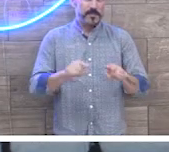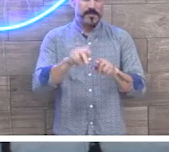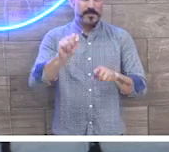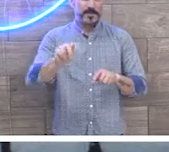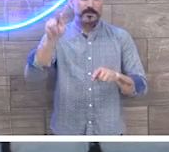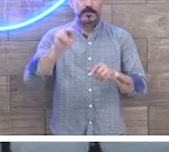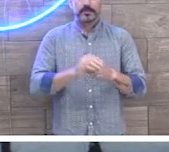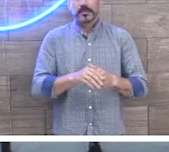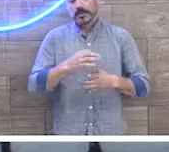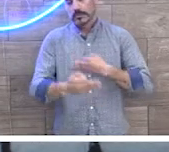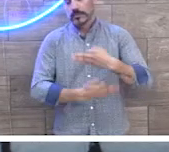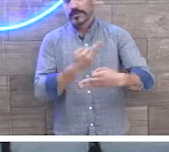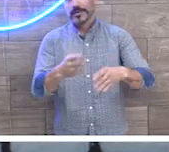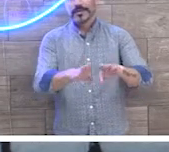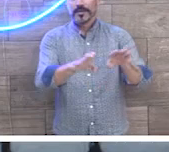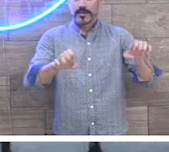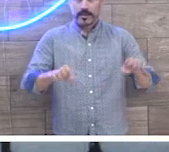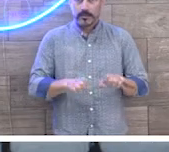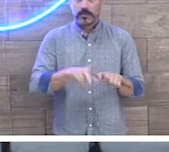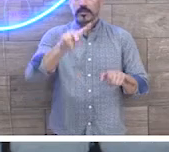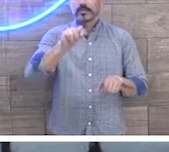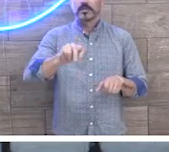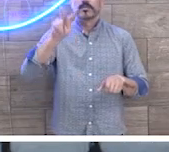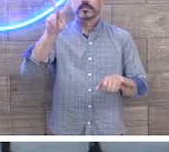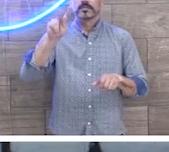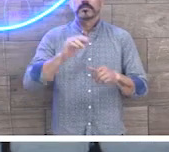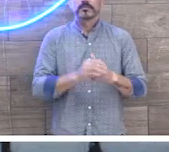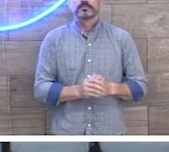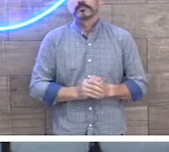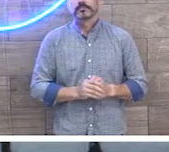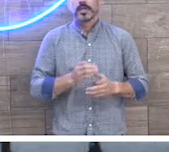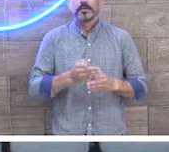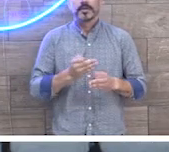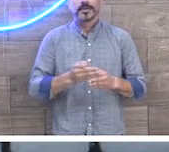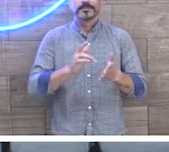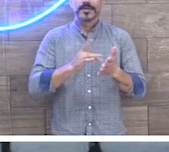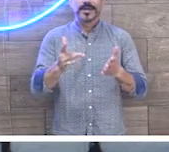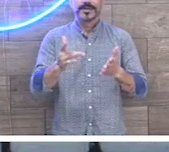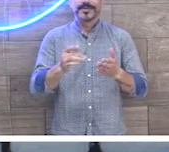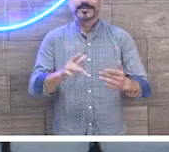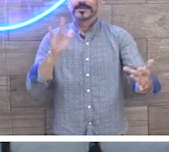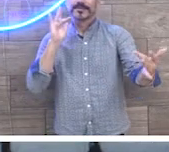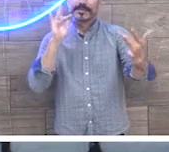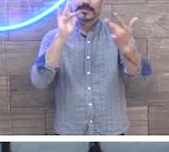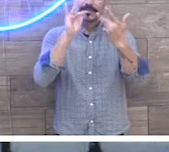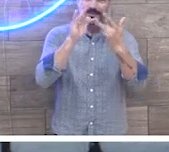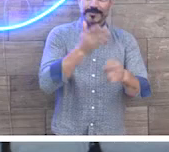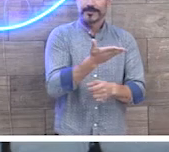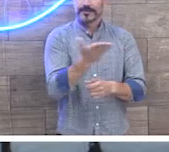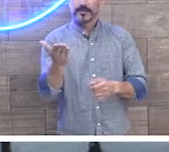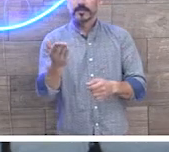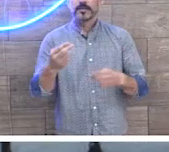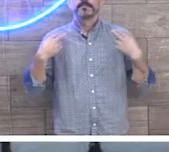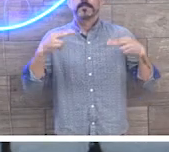pues al equipo de la televisión que nos permite llegar hasta donde ustedes se encuentran, y también al